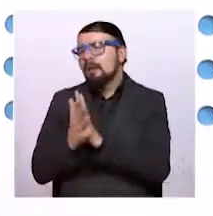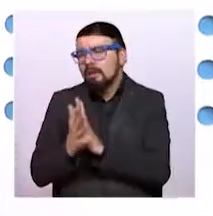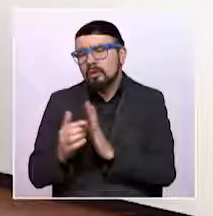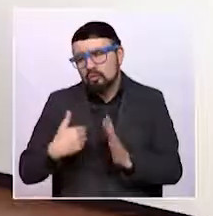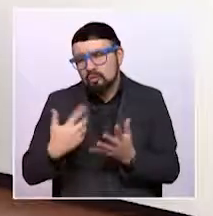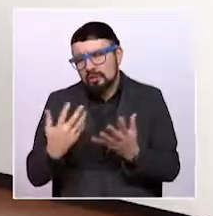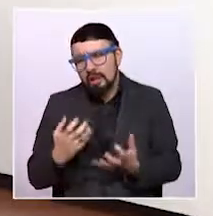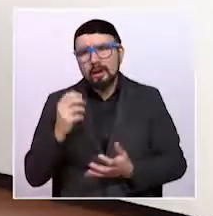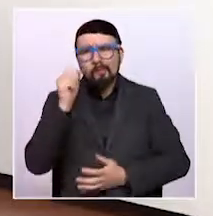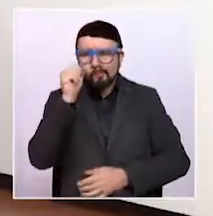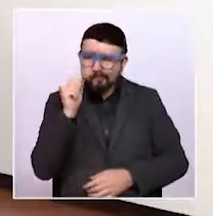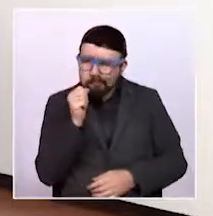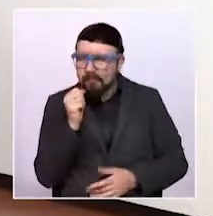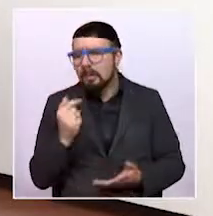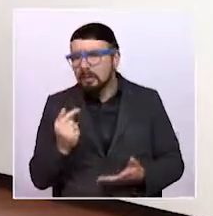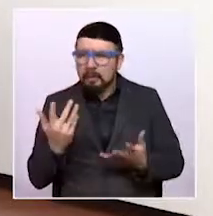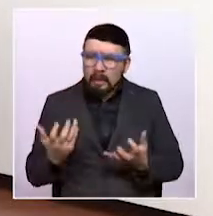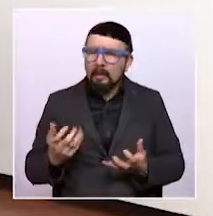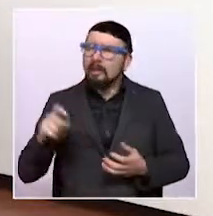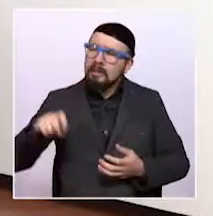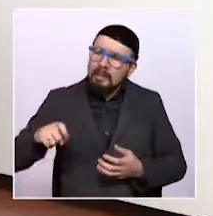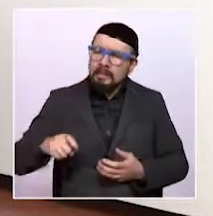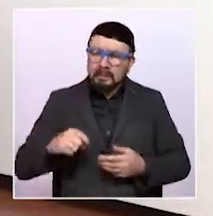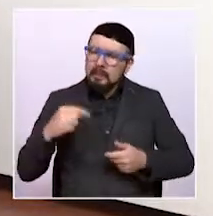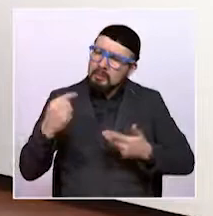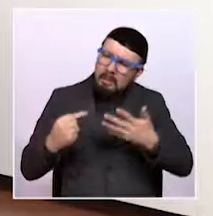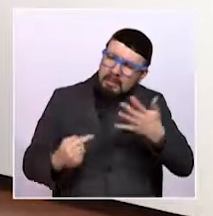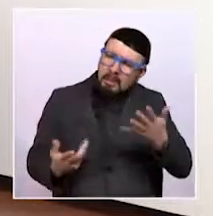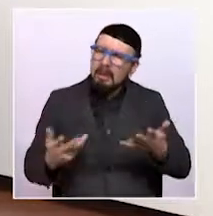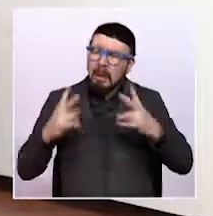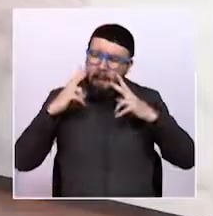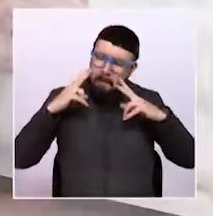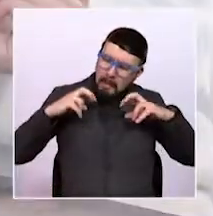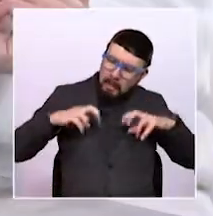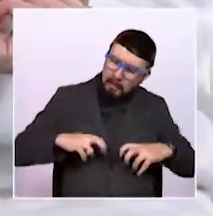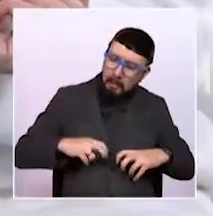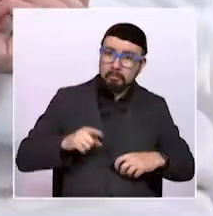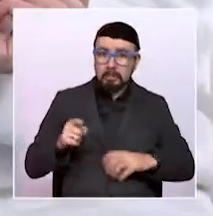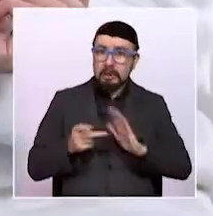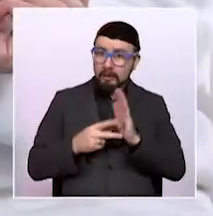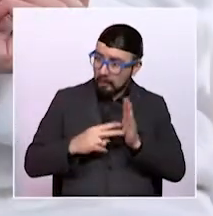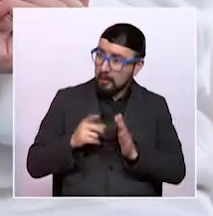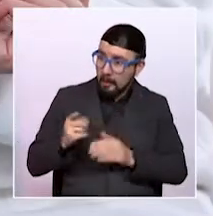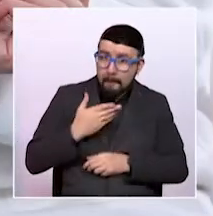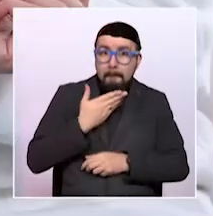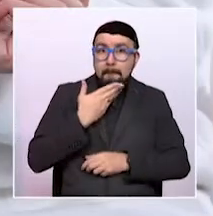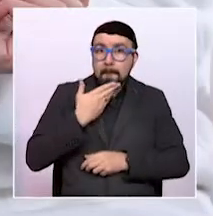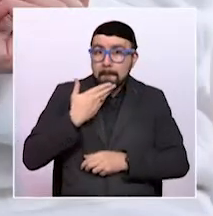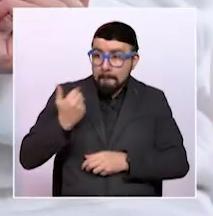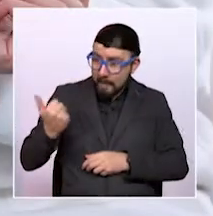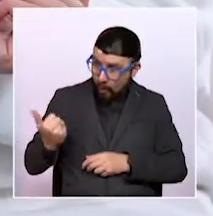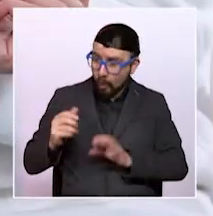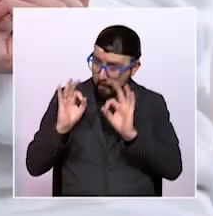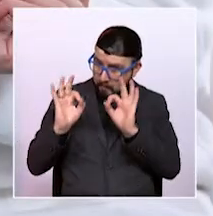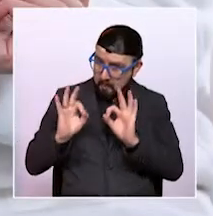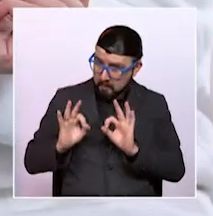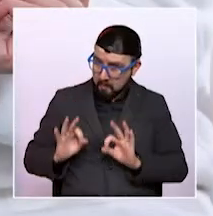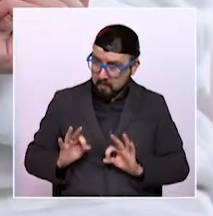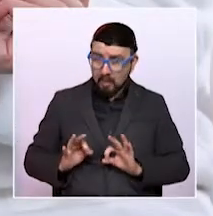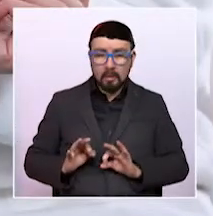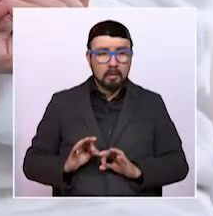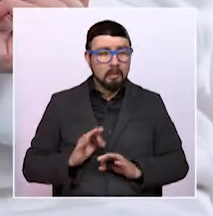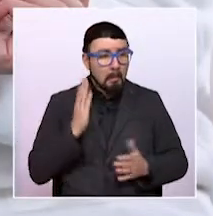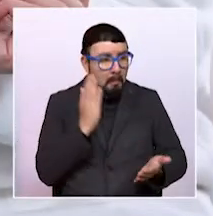y se le haga una valoración completa digamos que puede tener un mejor embarazo que digamos que la mayoría